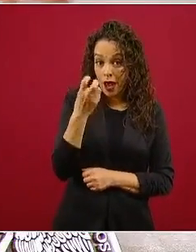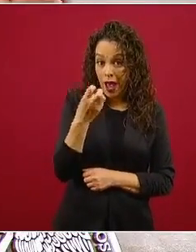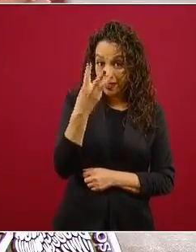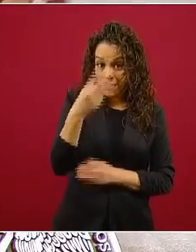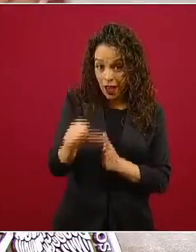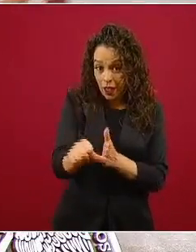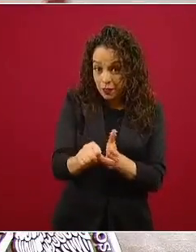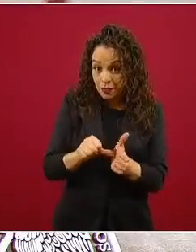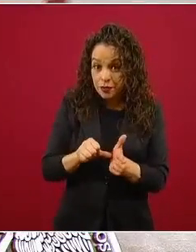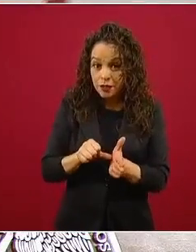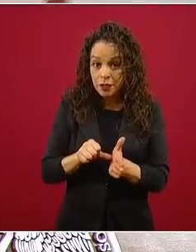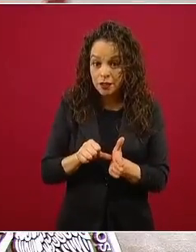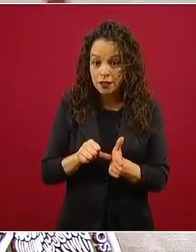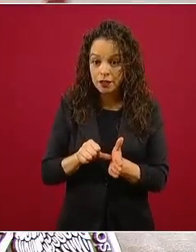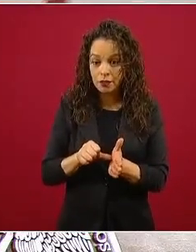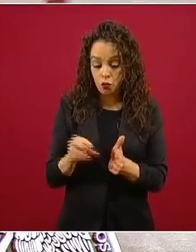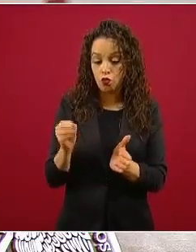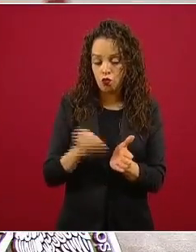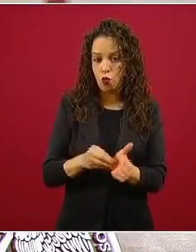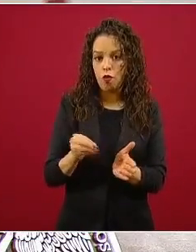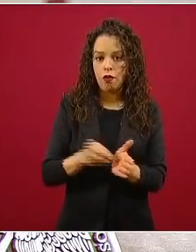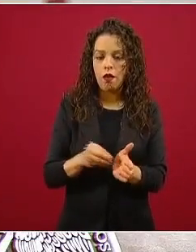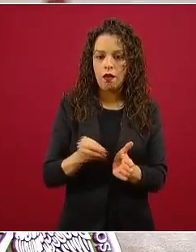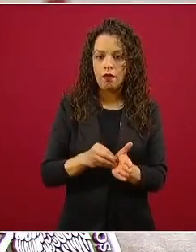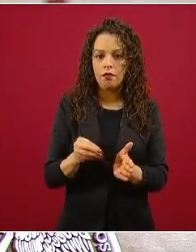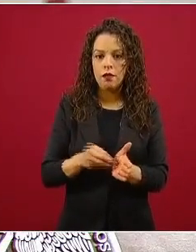se va a